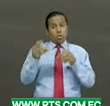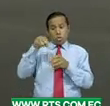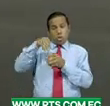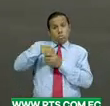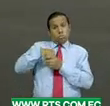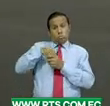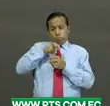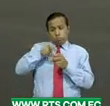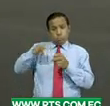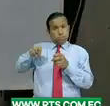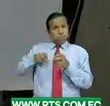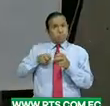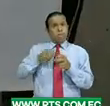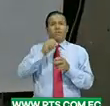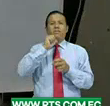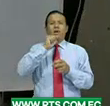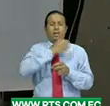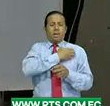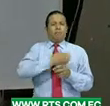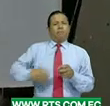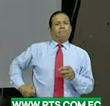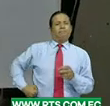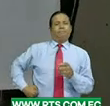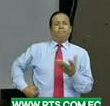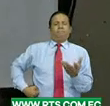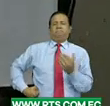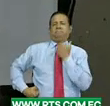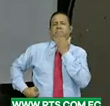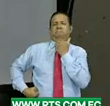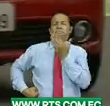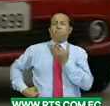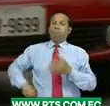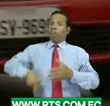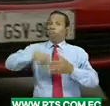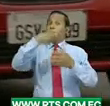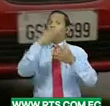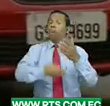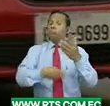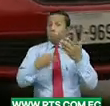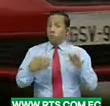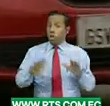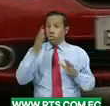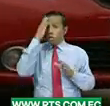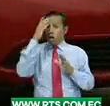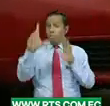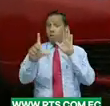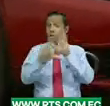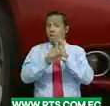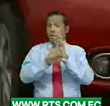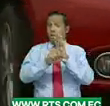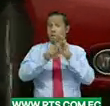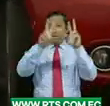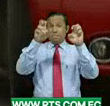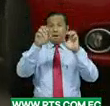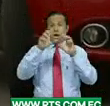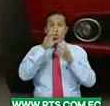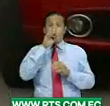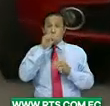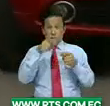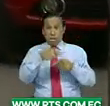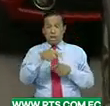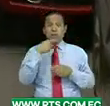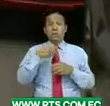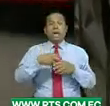el cinturón de seguridad. La sanción establecida en la ley de tránsito contempla el 15% del salario básico unificado,